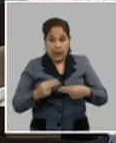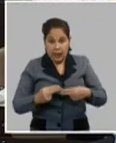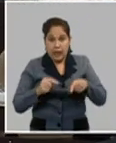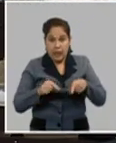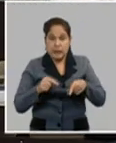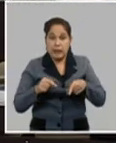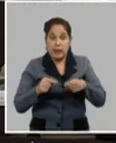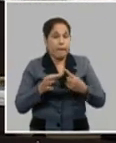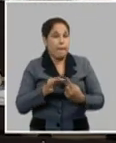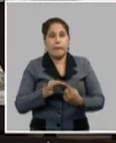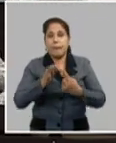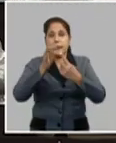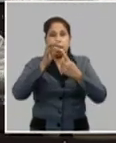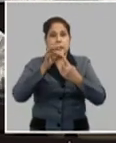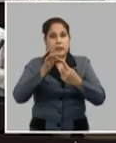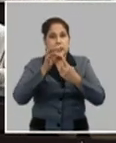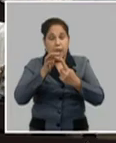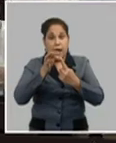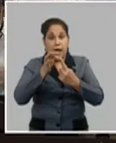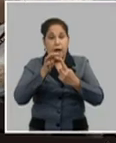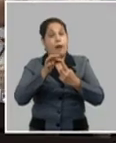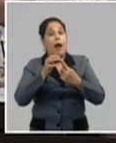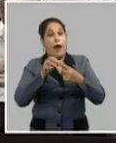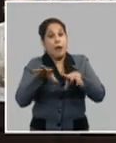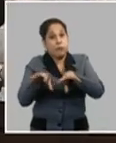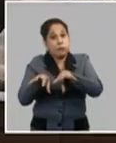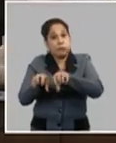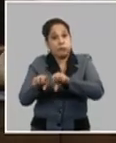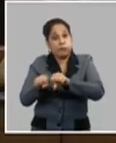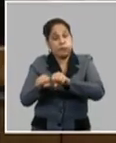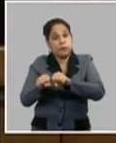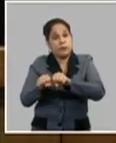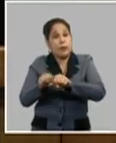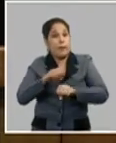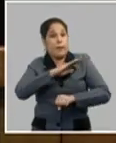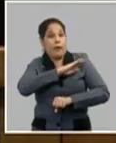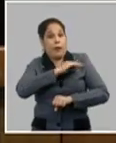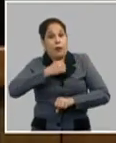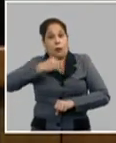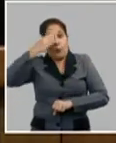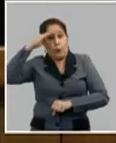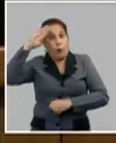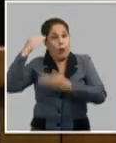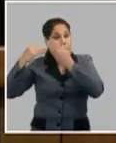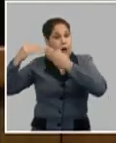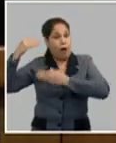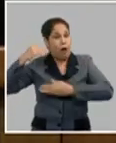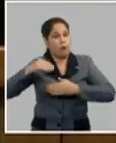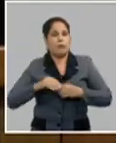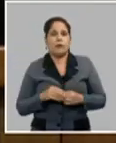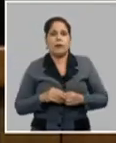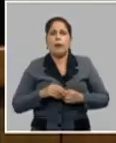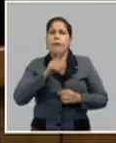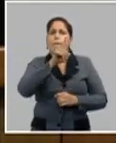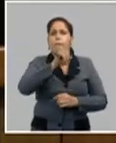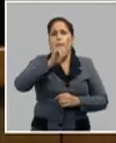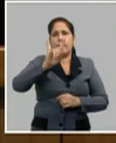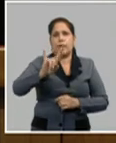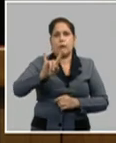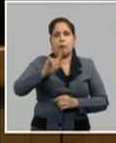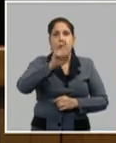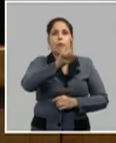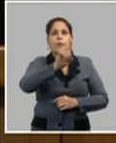con particular crudeza durante la ocupación militar de nuestro país entre